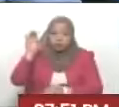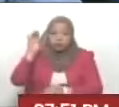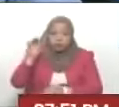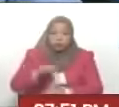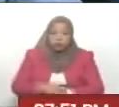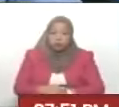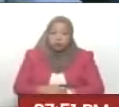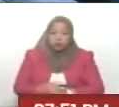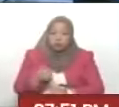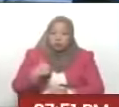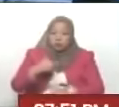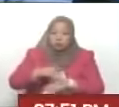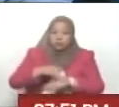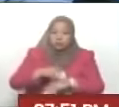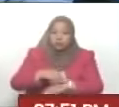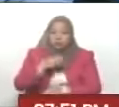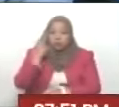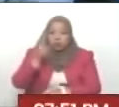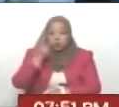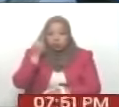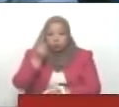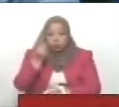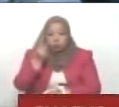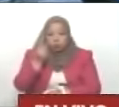es mi llamado. Y yo creo